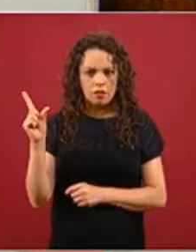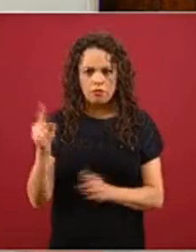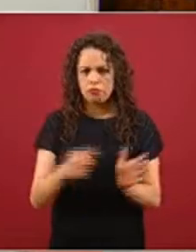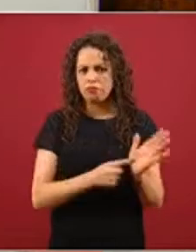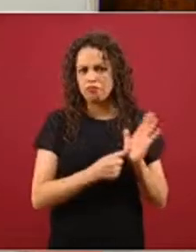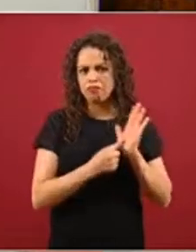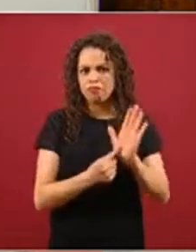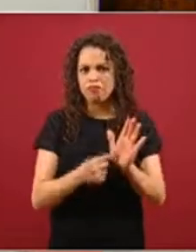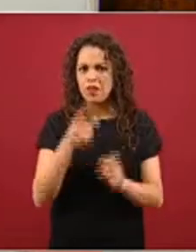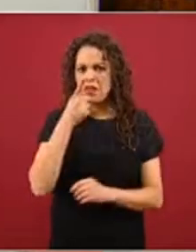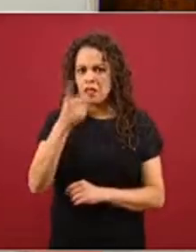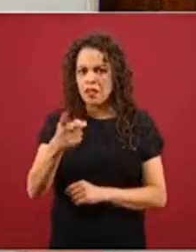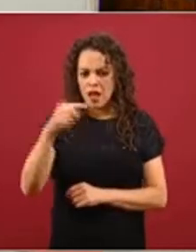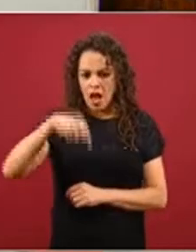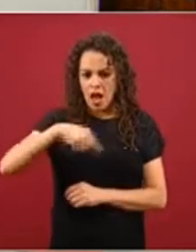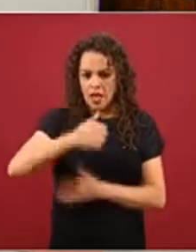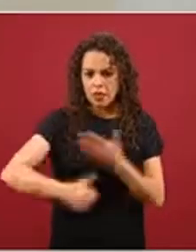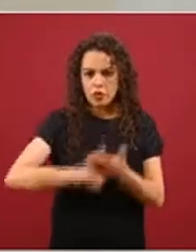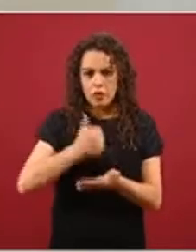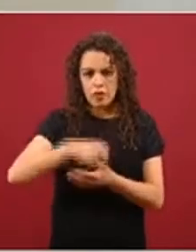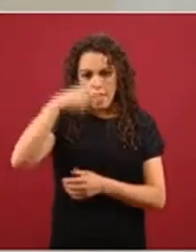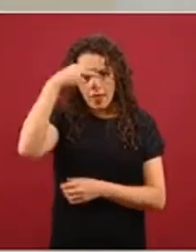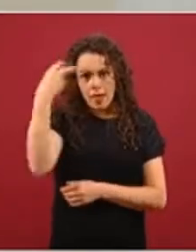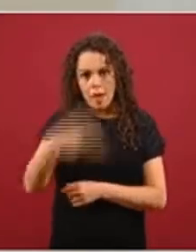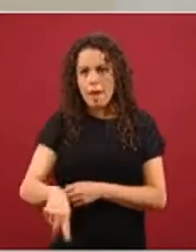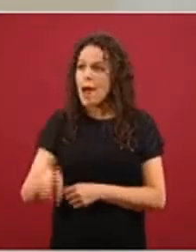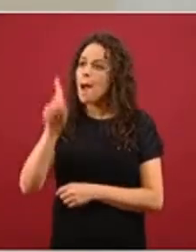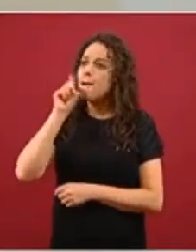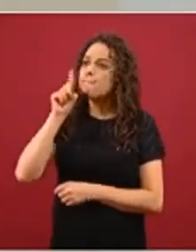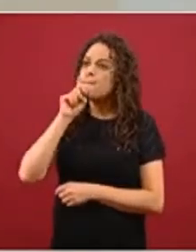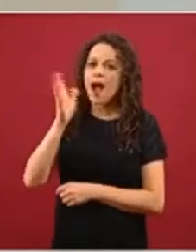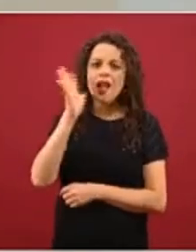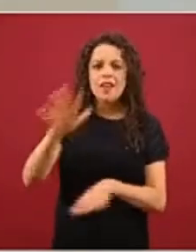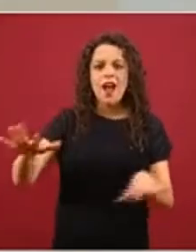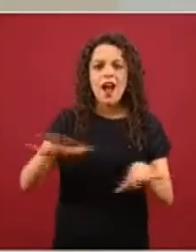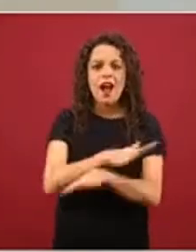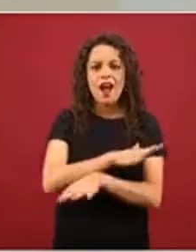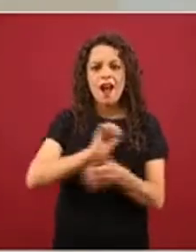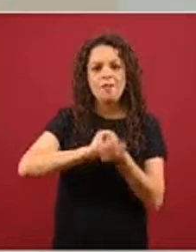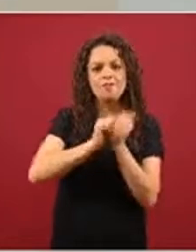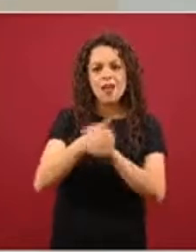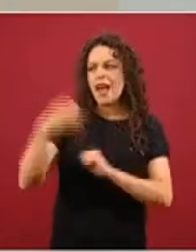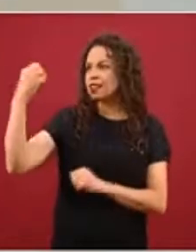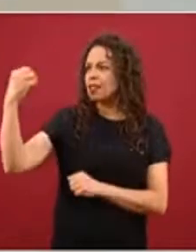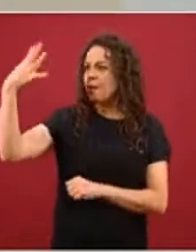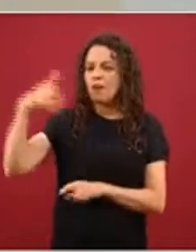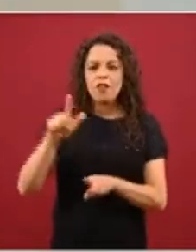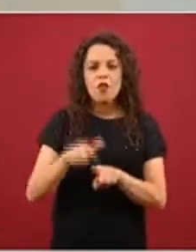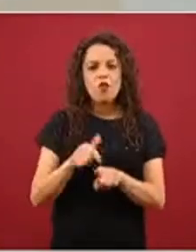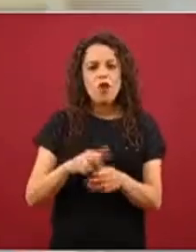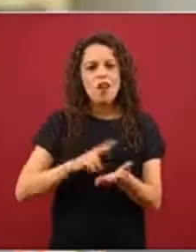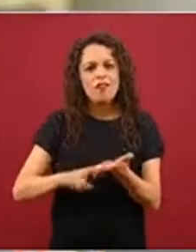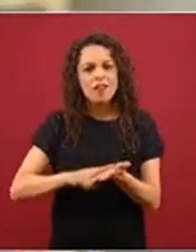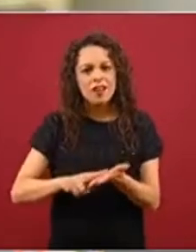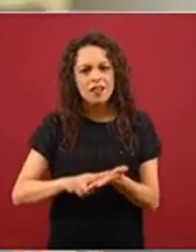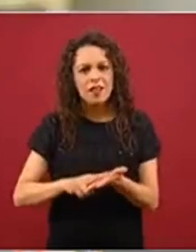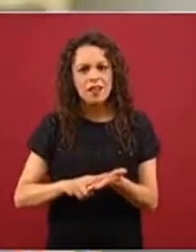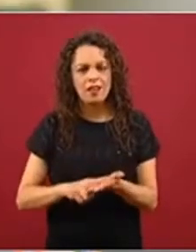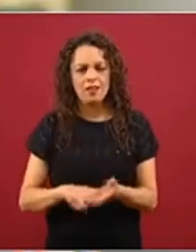presentó que la Ciudad de México mañana estaría en semáforo verde. ¿De dónde pudo haber sacado esta